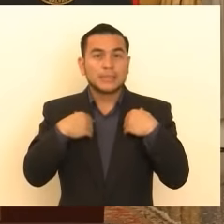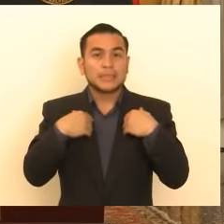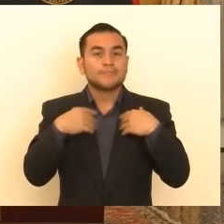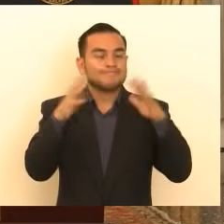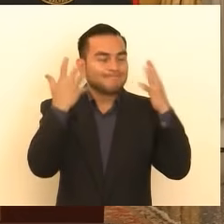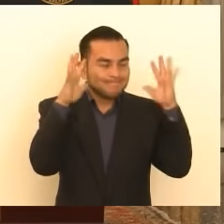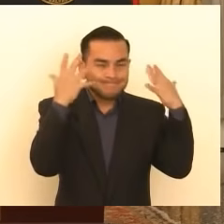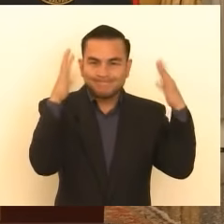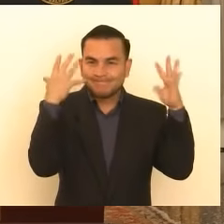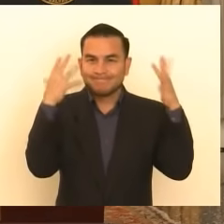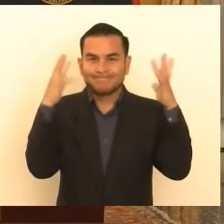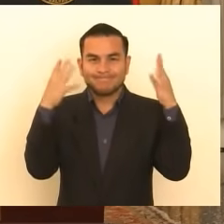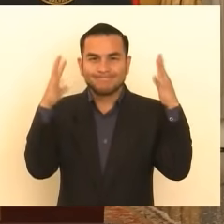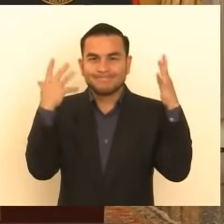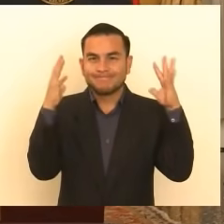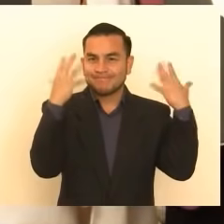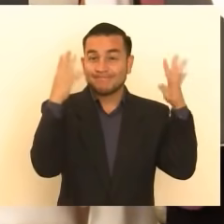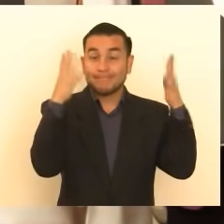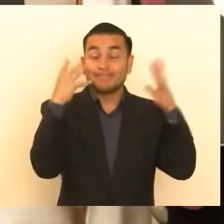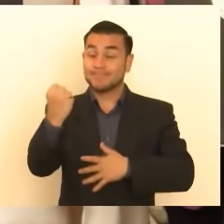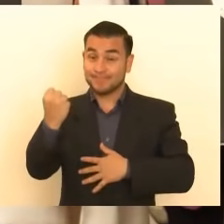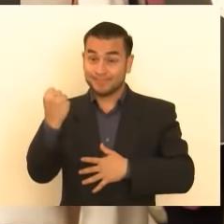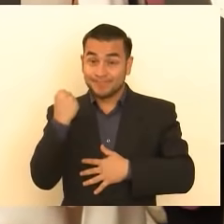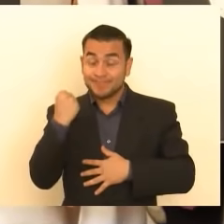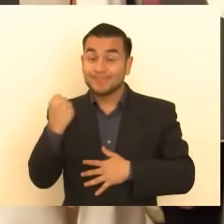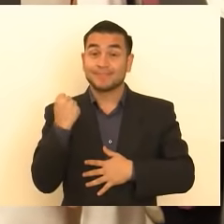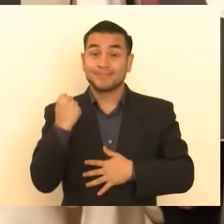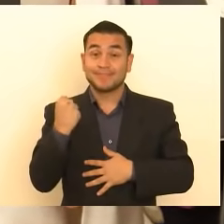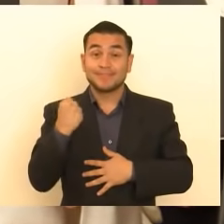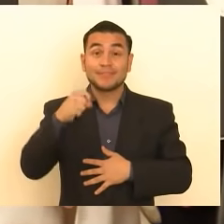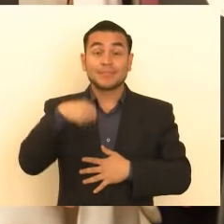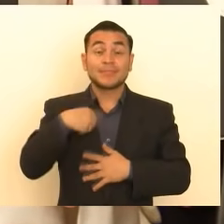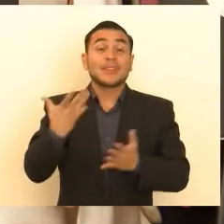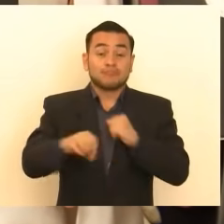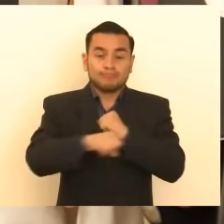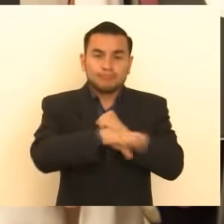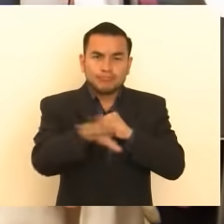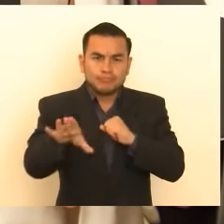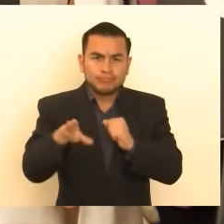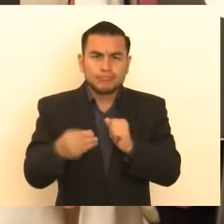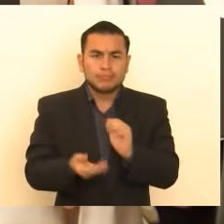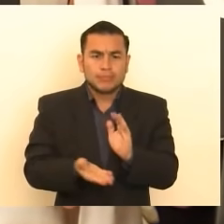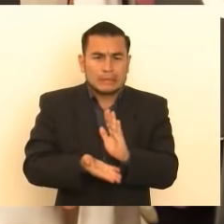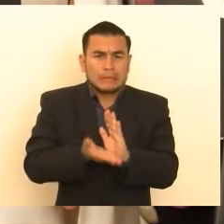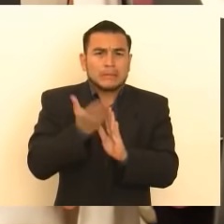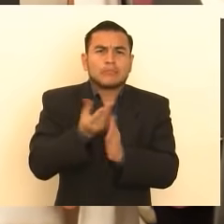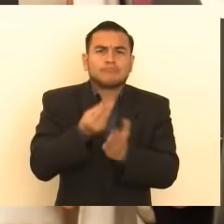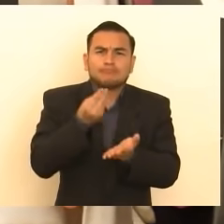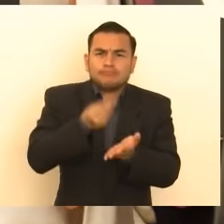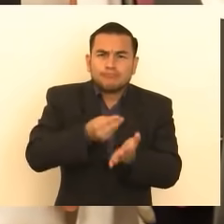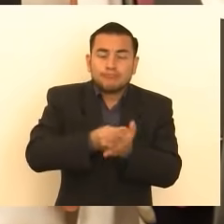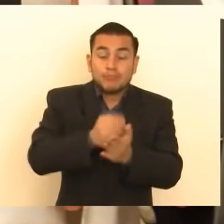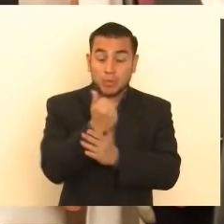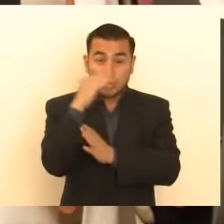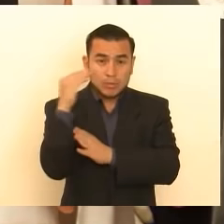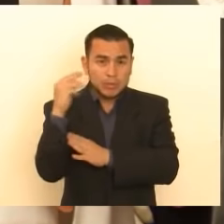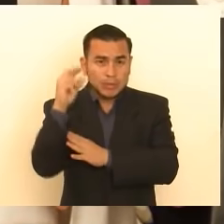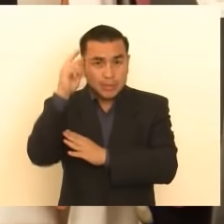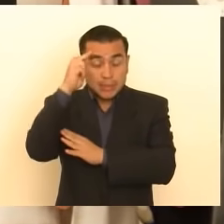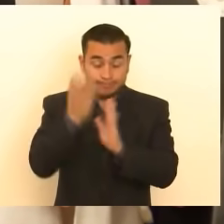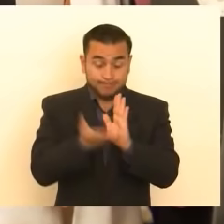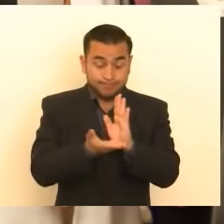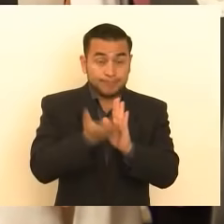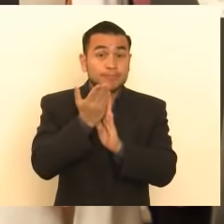de energía que se producirá en nuestro país. Otra parte será también invertida en infraestructura, como por ejemplo